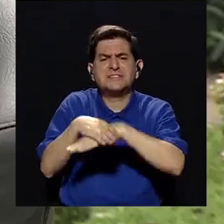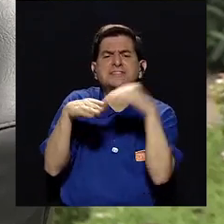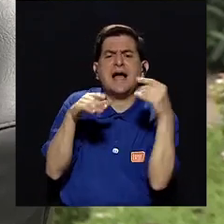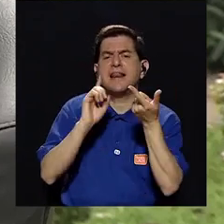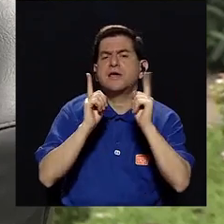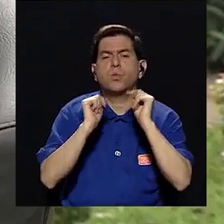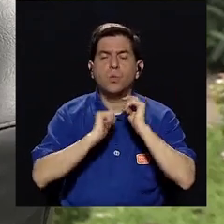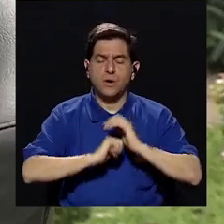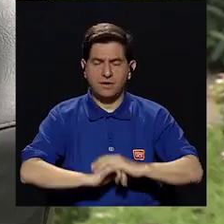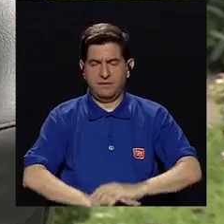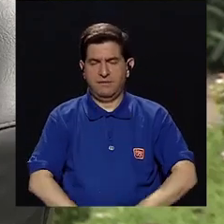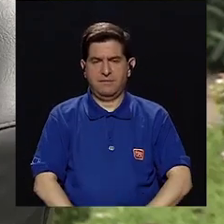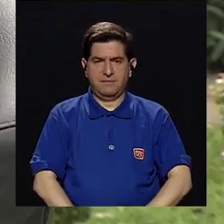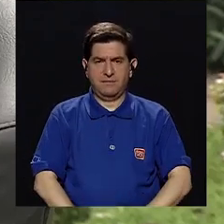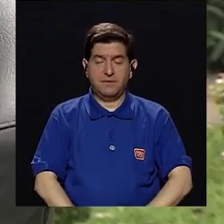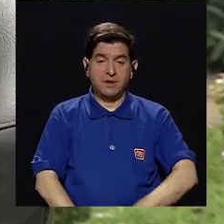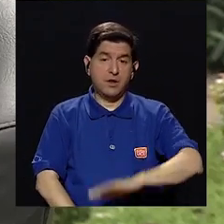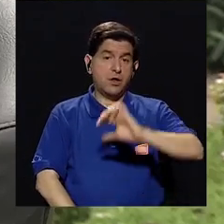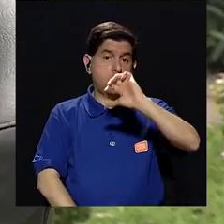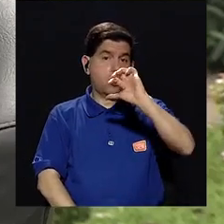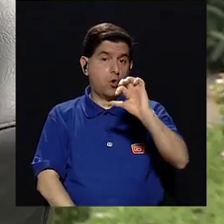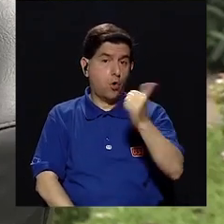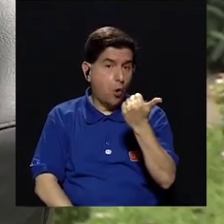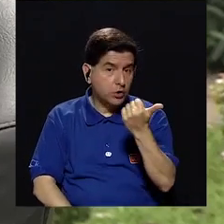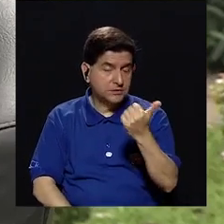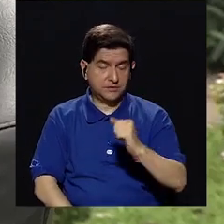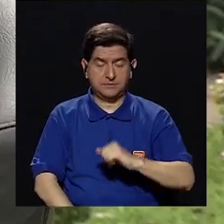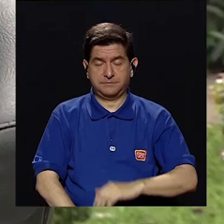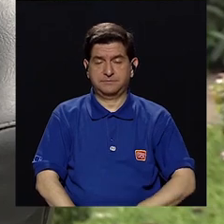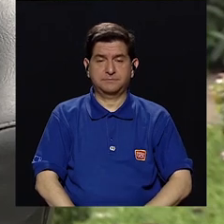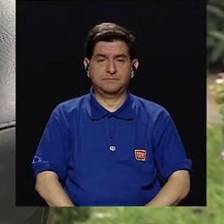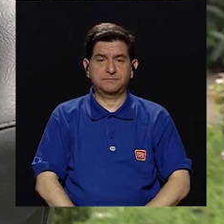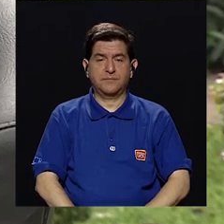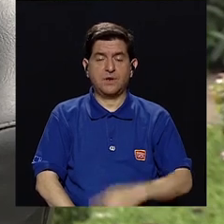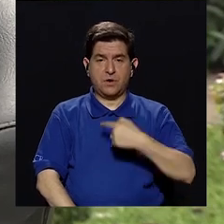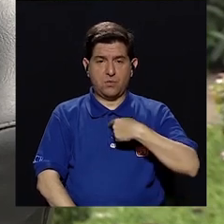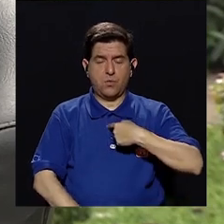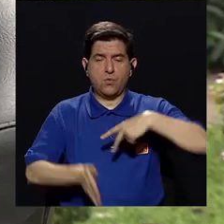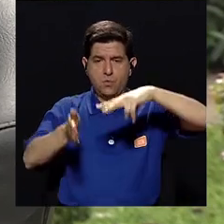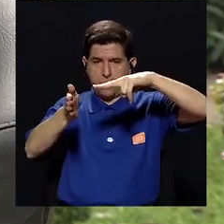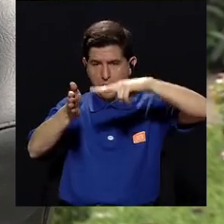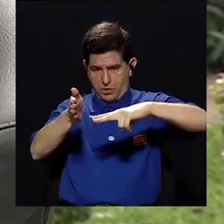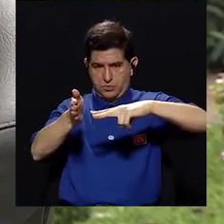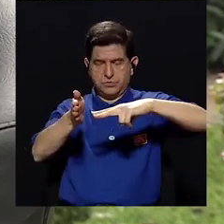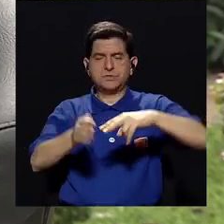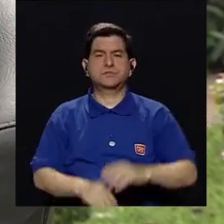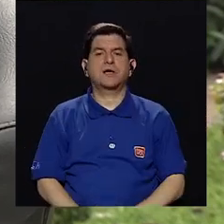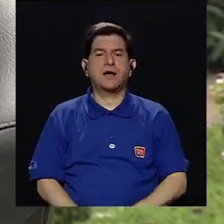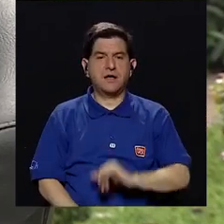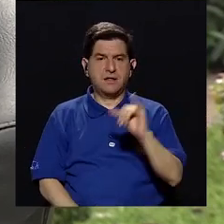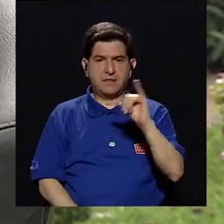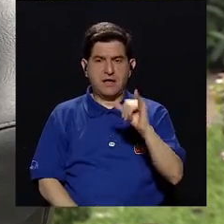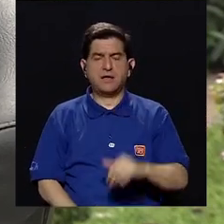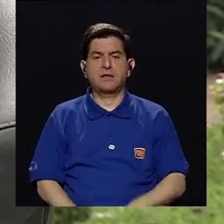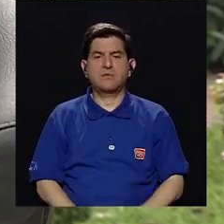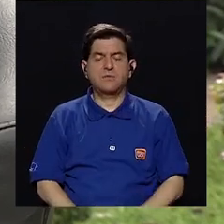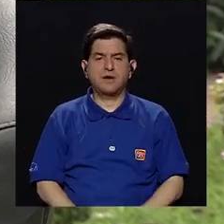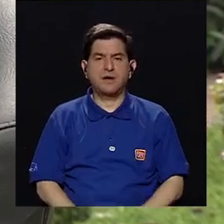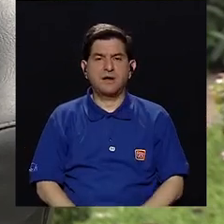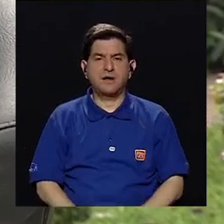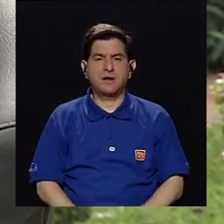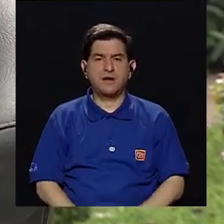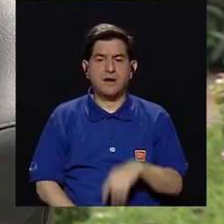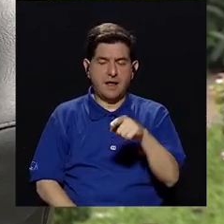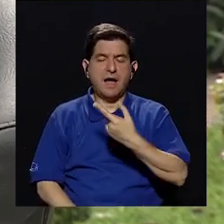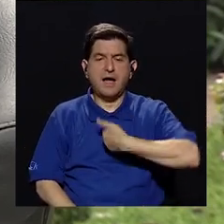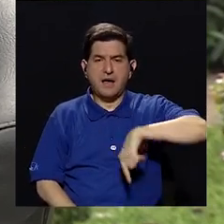de la mama otra otra forma sería apostar también entonces cruzamos la mano no